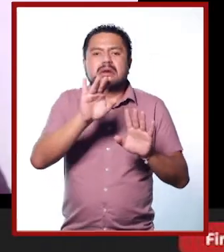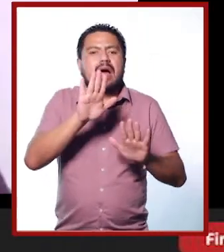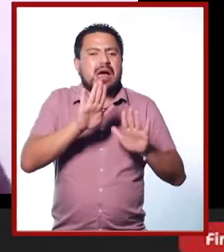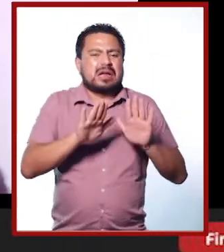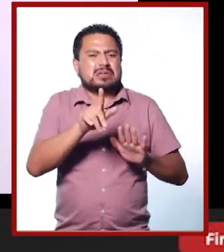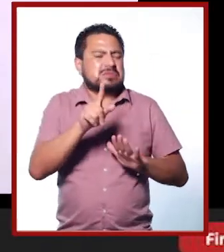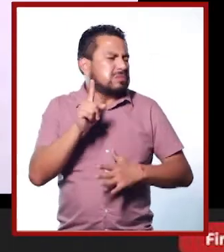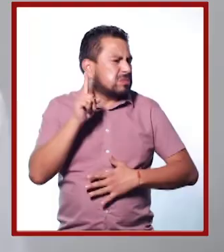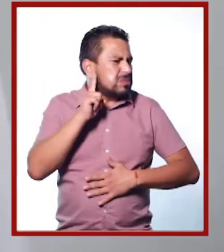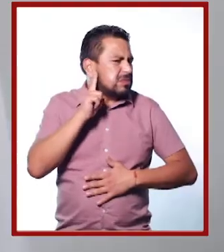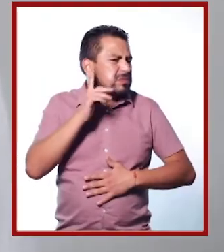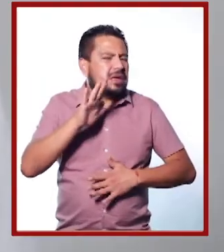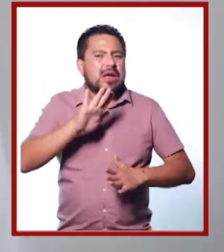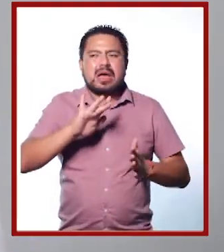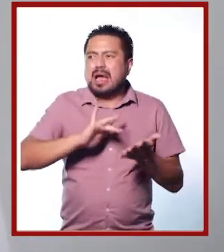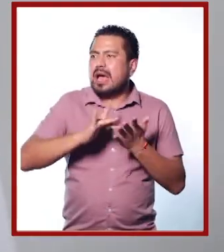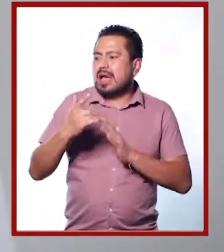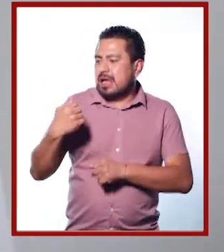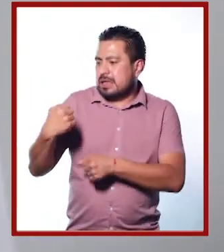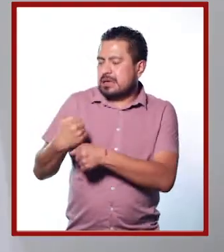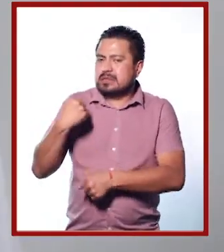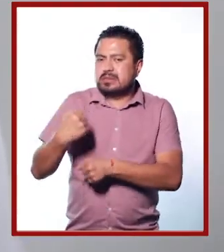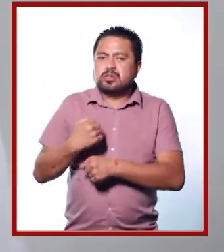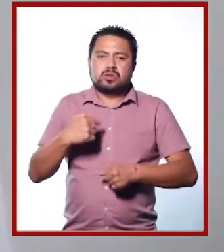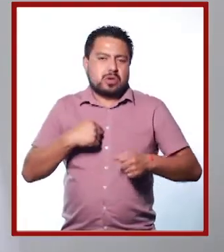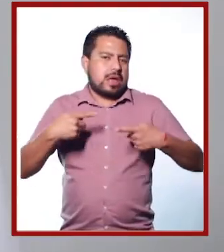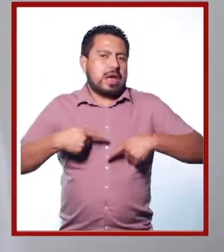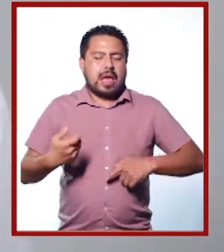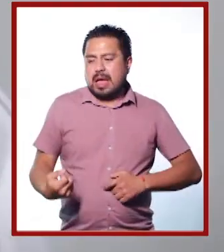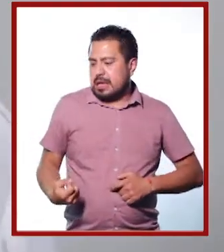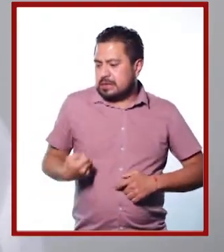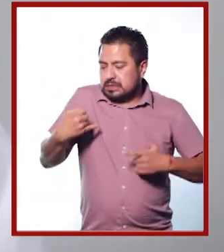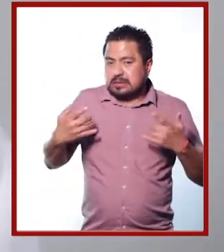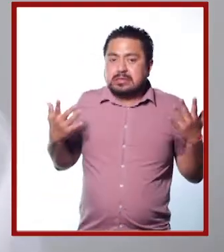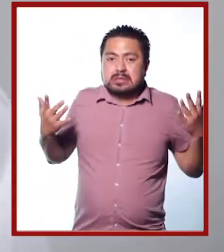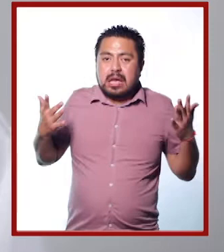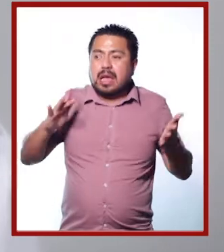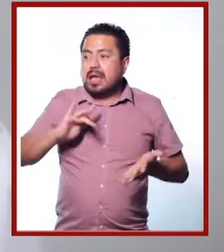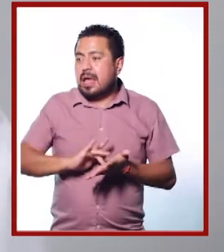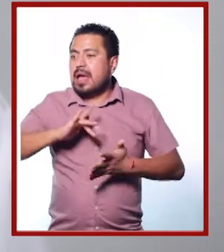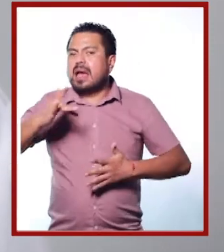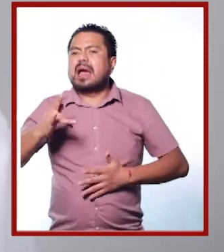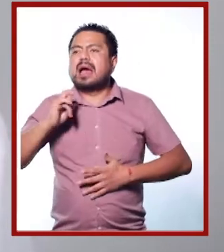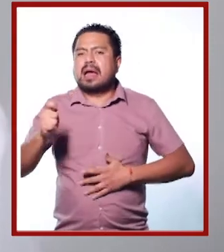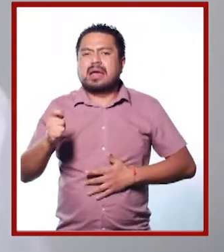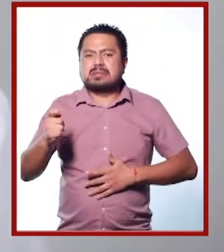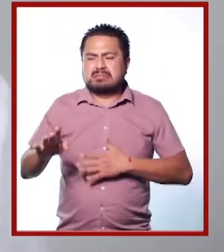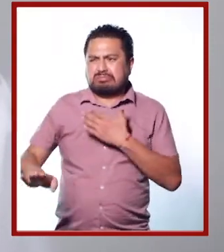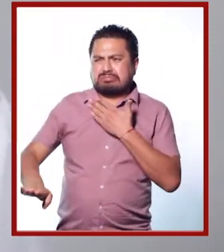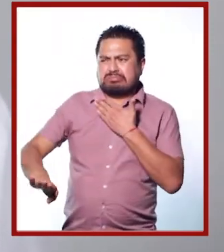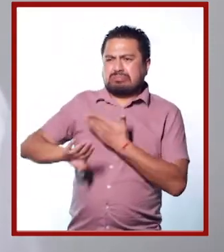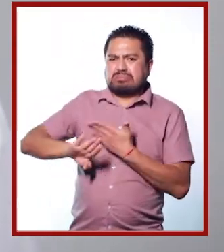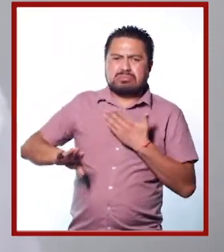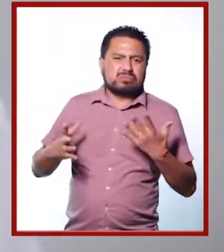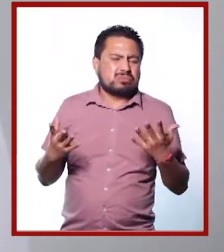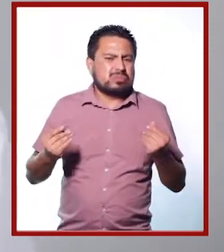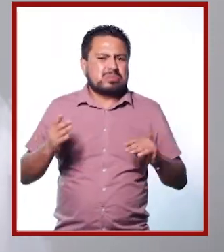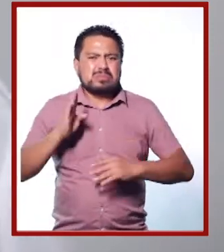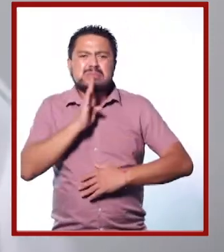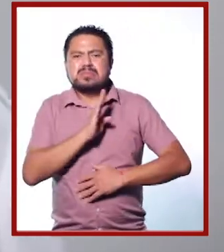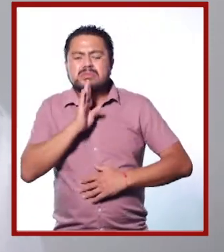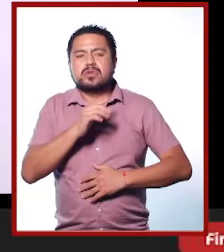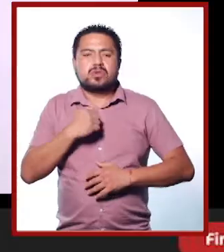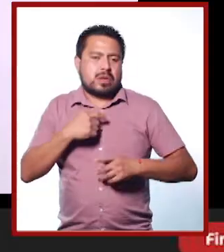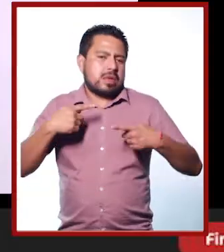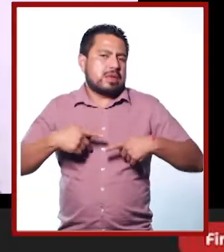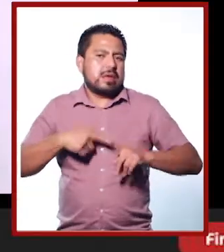no sé si ustedes han escuchado, cuando dicen, gracias a los golpes, pues soy la persona que soy, o Sí, gracias a que me han tratado mal, entonces